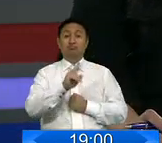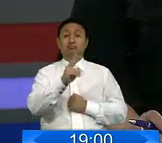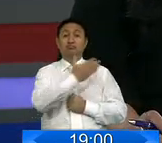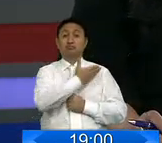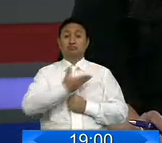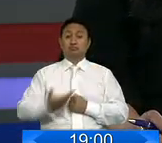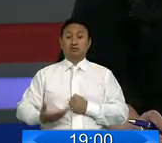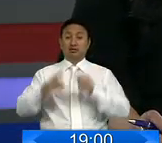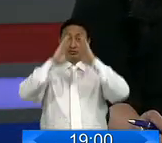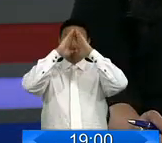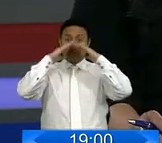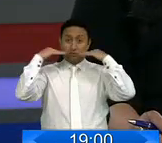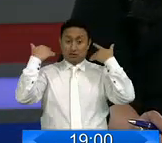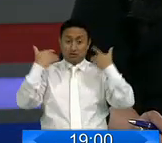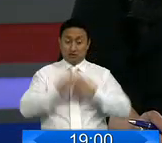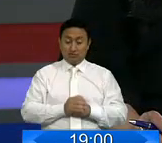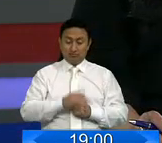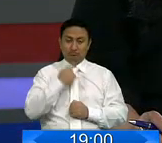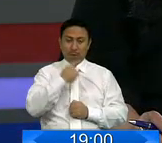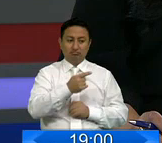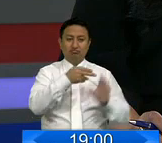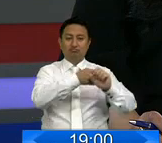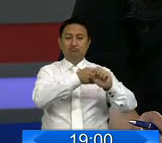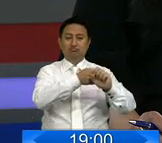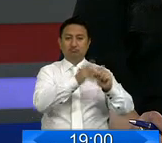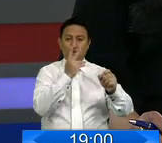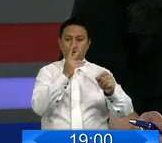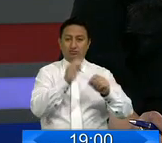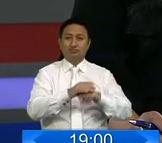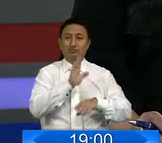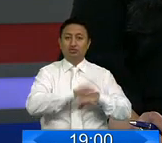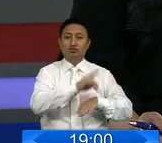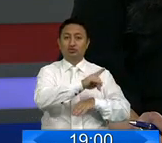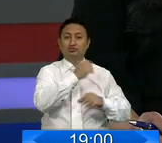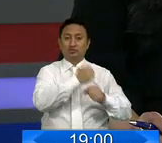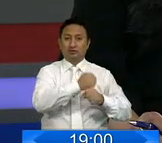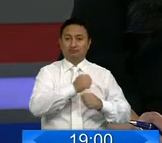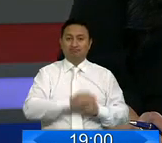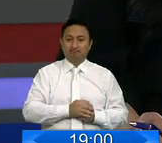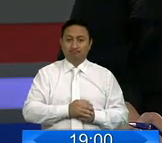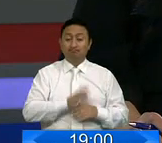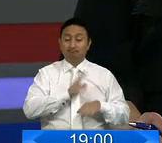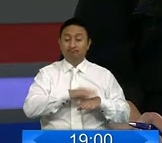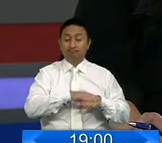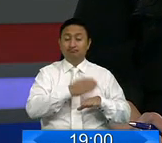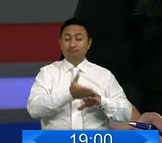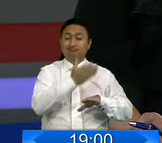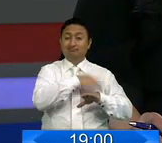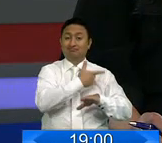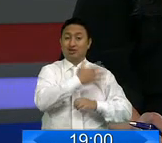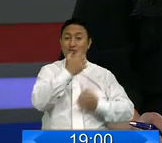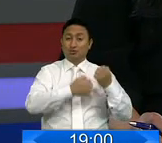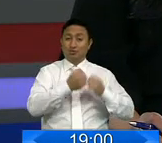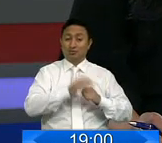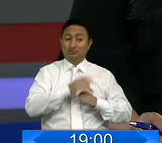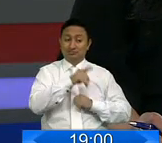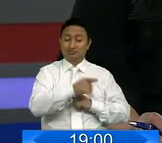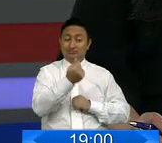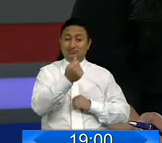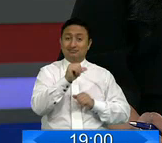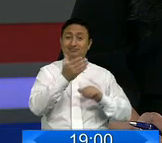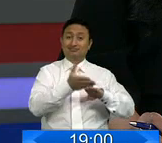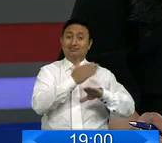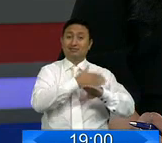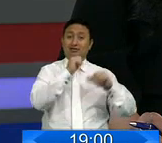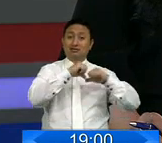María Alejandra Vicuña, presentó su renuncia irrevocable al cargo. Esto después del escándalo por el supuesto cobro de diezmos